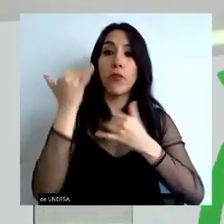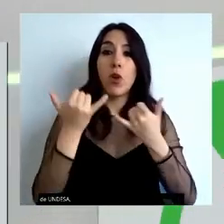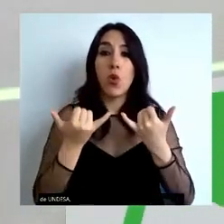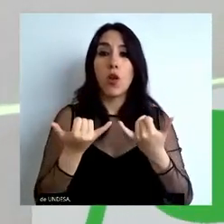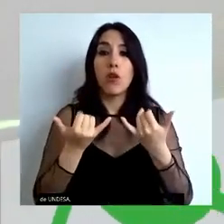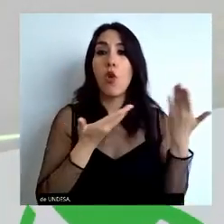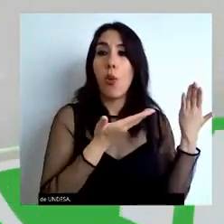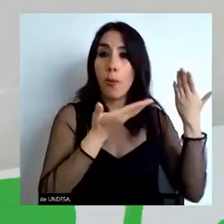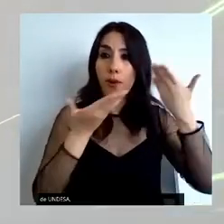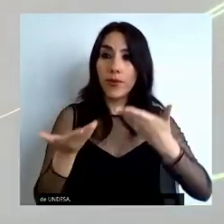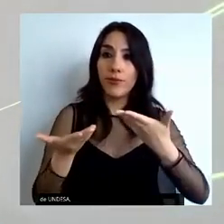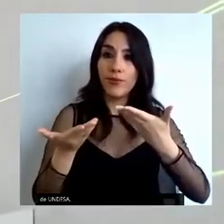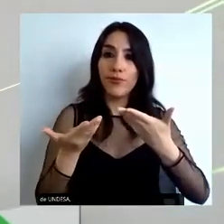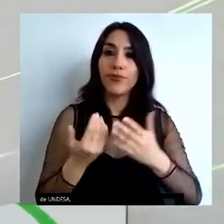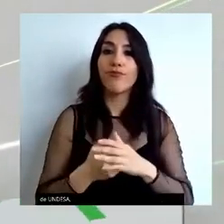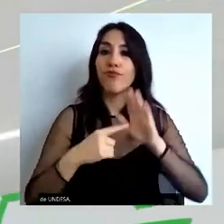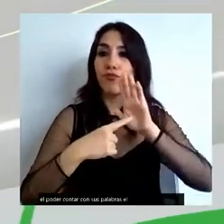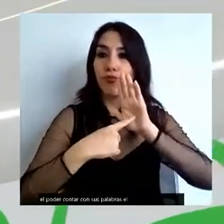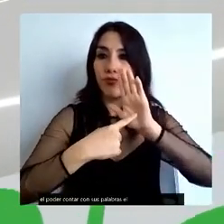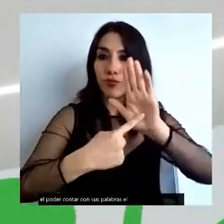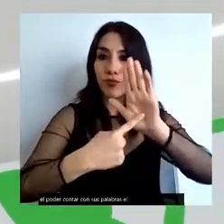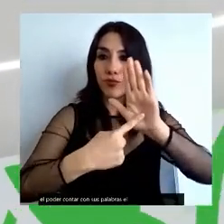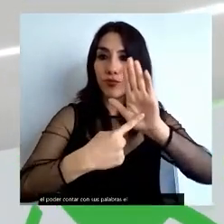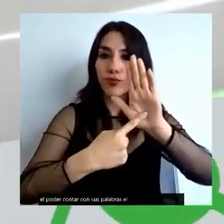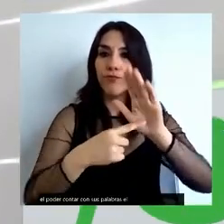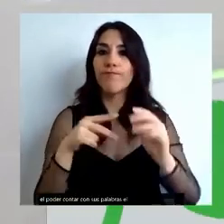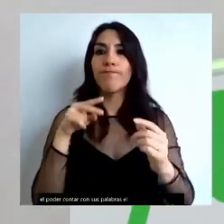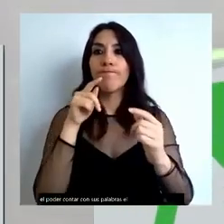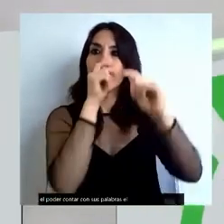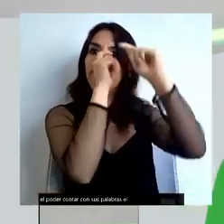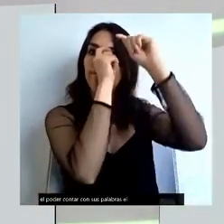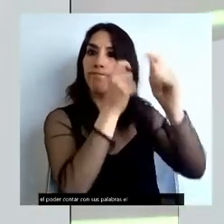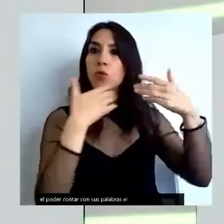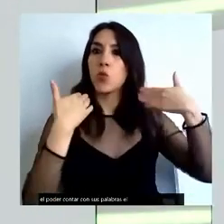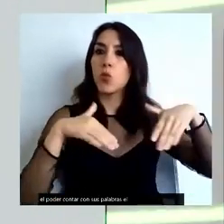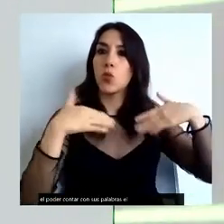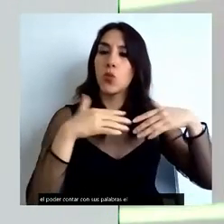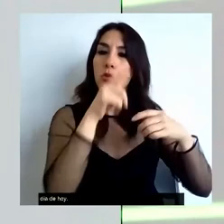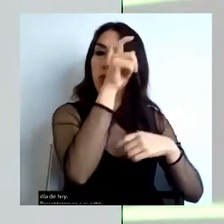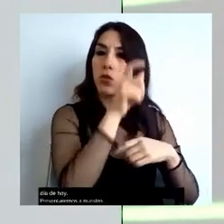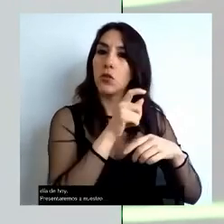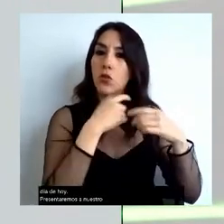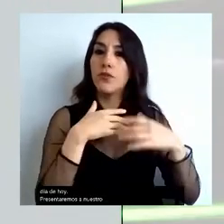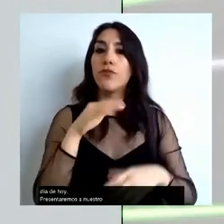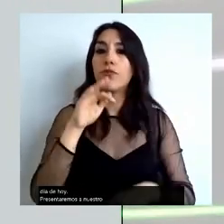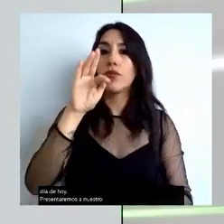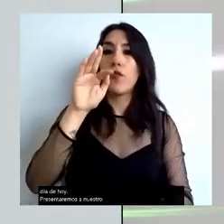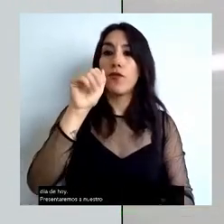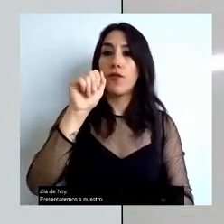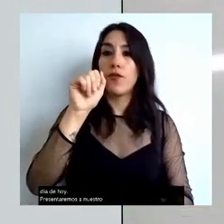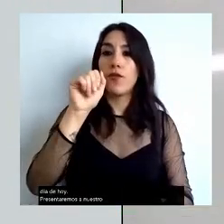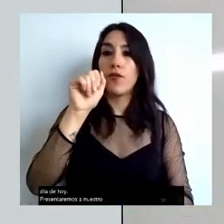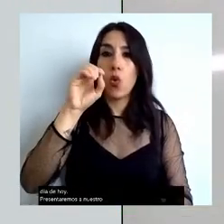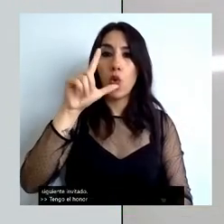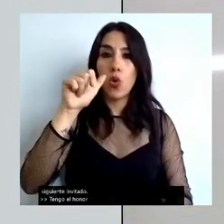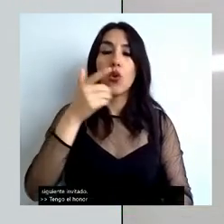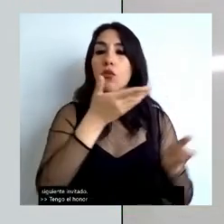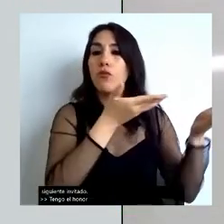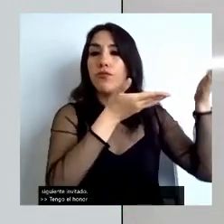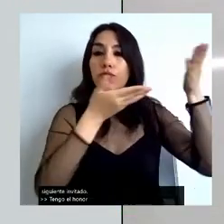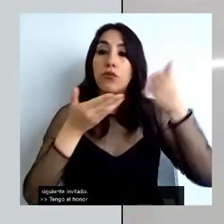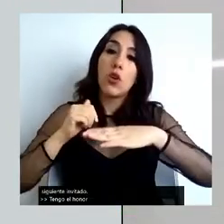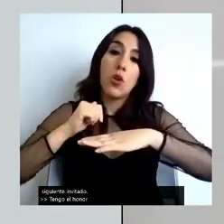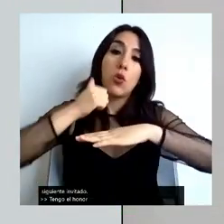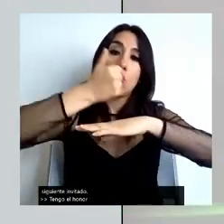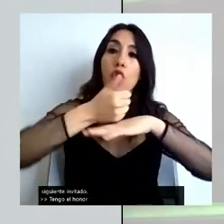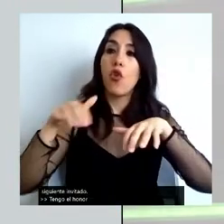Tengo el honor de presentar a Fabio Bertranú. Él es el director de la Oficina de la Organización